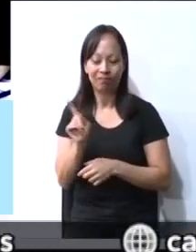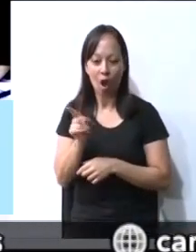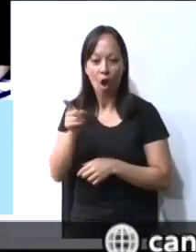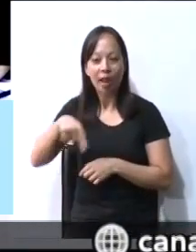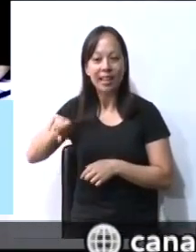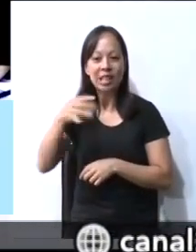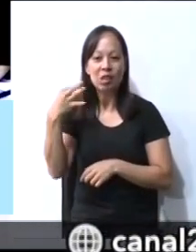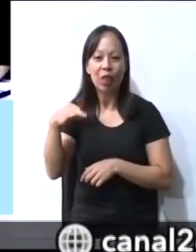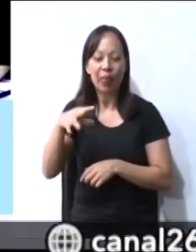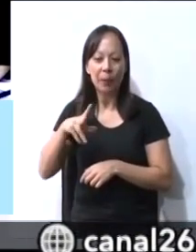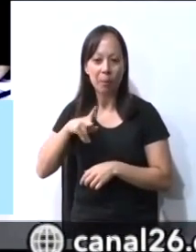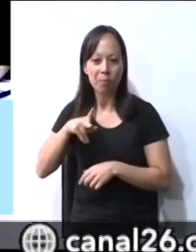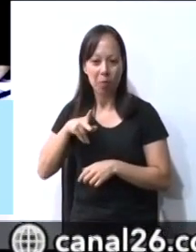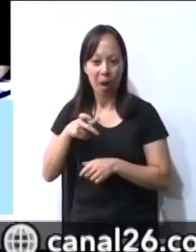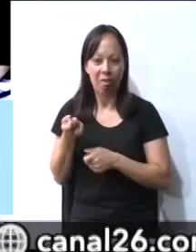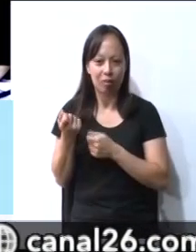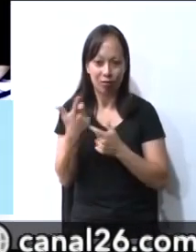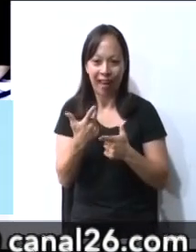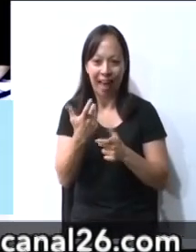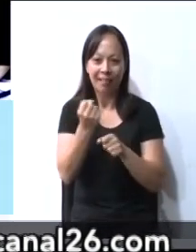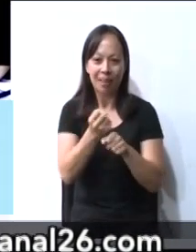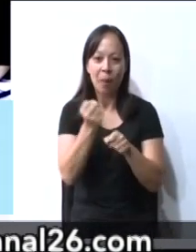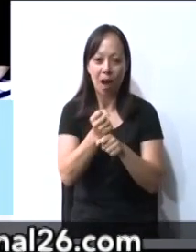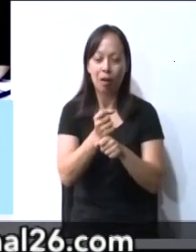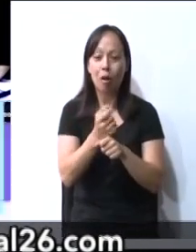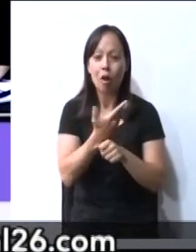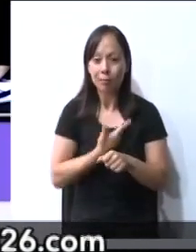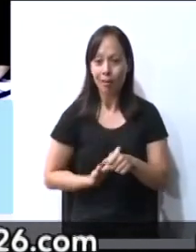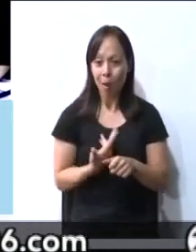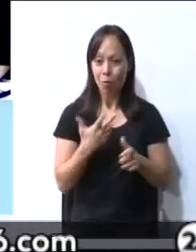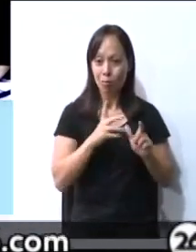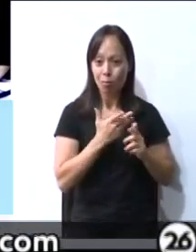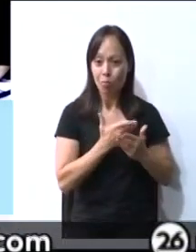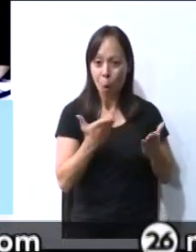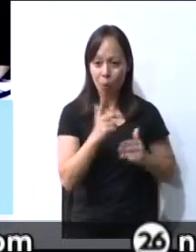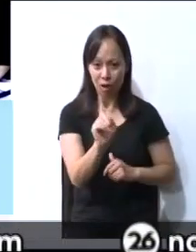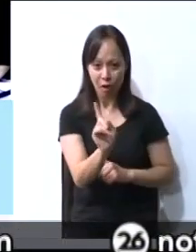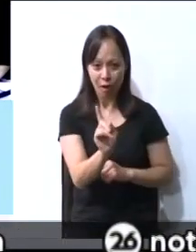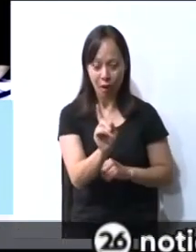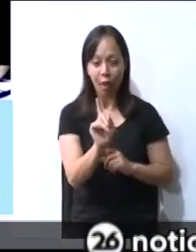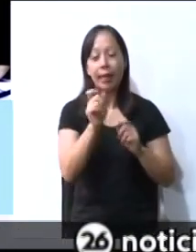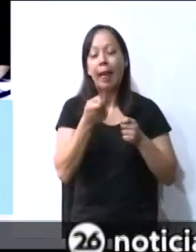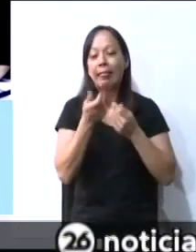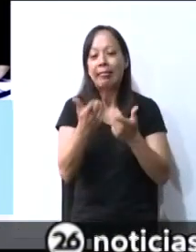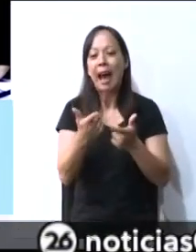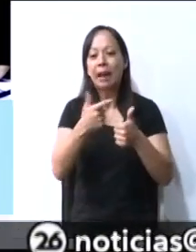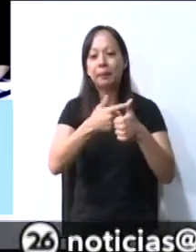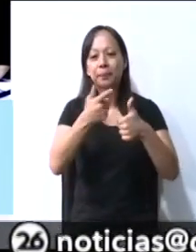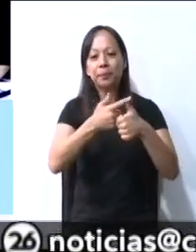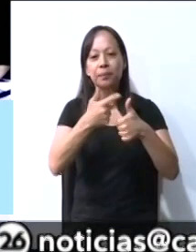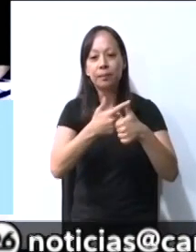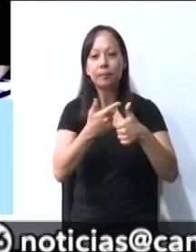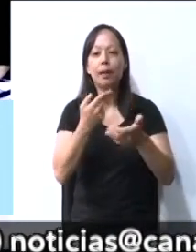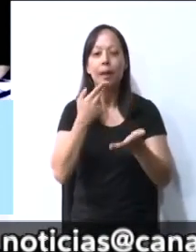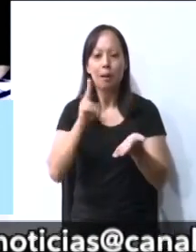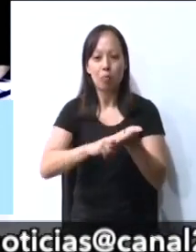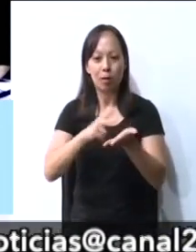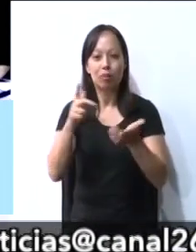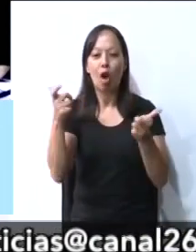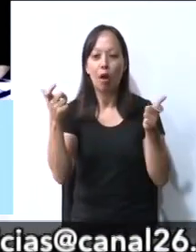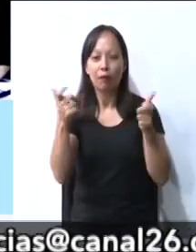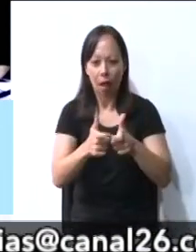Para eso hay que terminar con el déficit fiscal, bajar impuestos, dar batalla a fondo contra la inflación, que no solo hoy angustia a